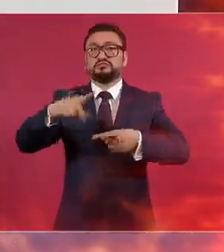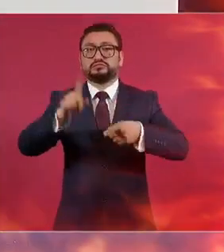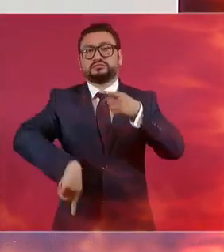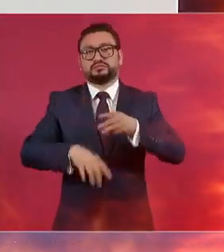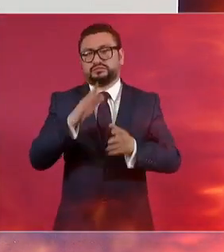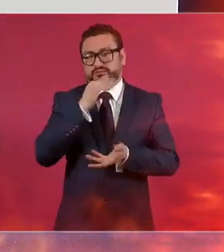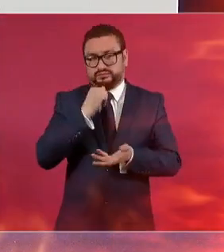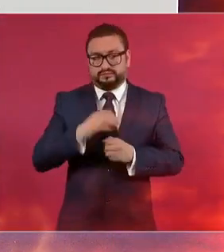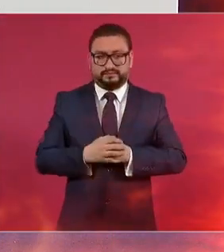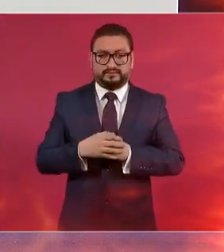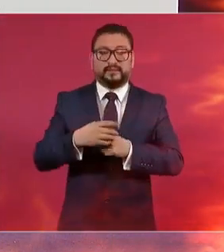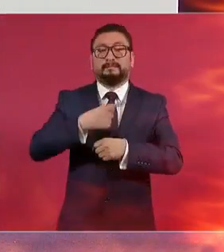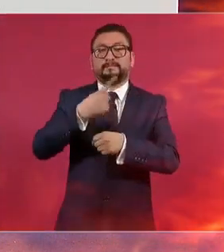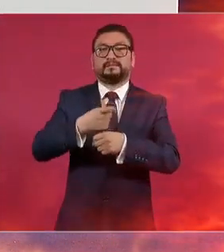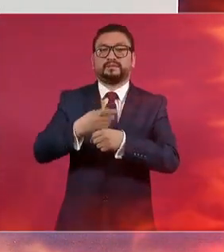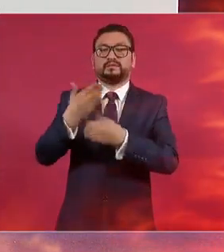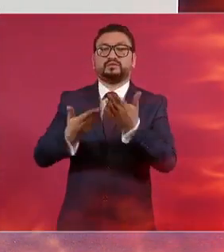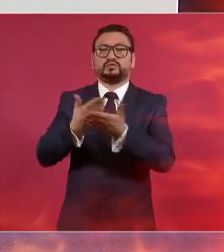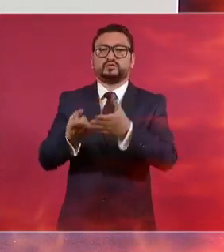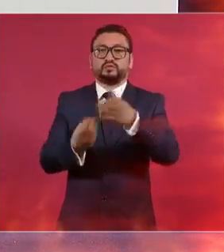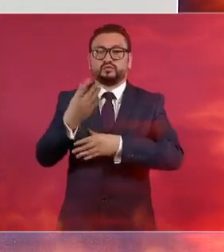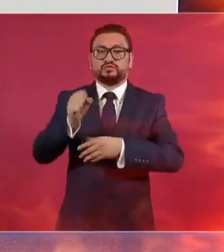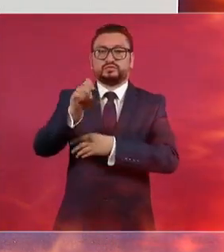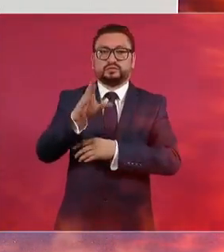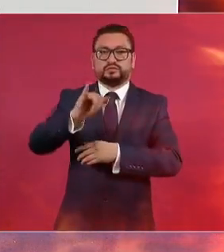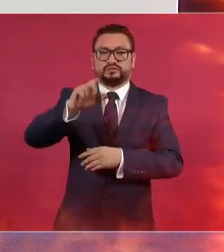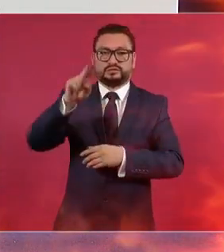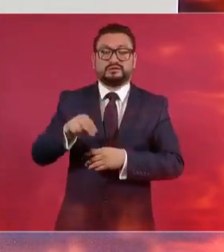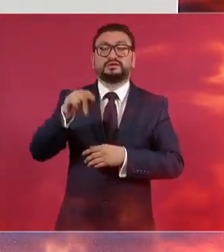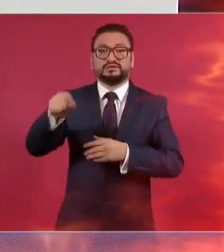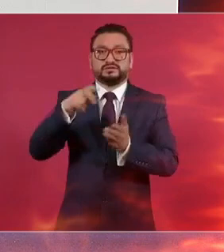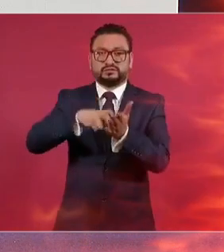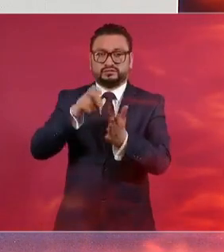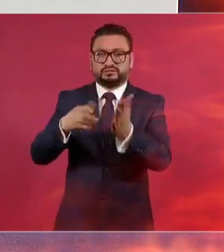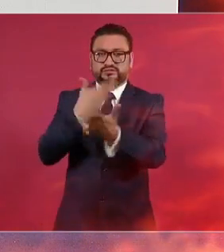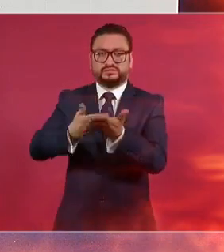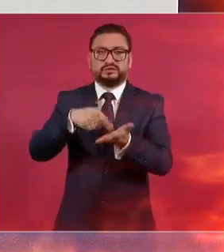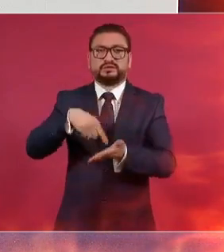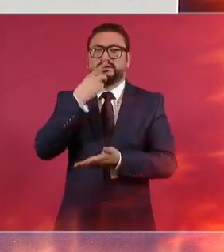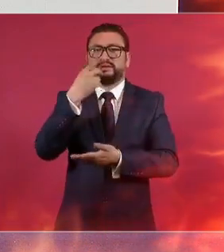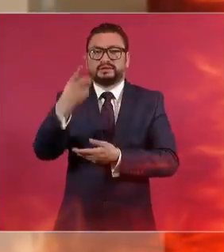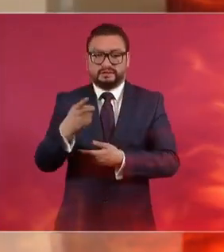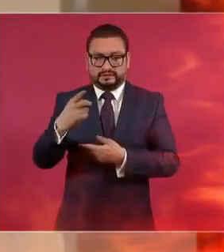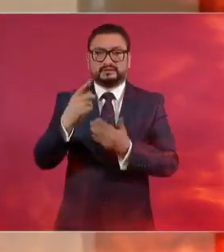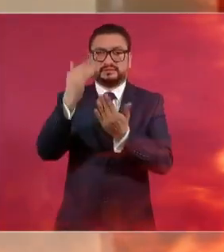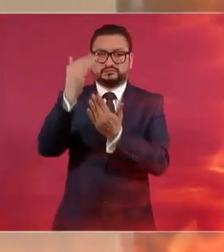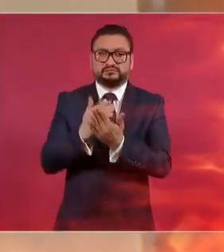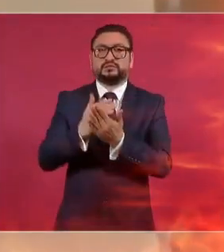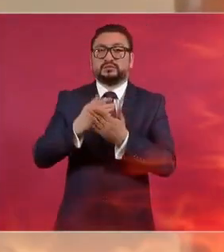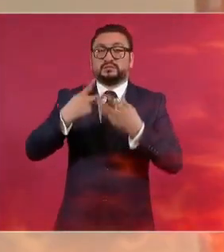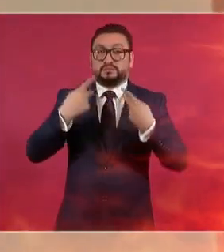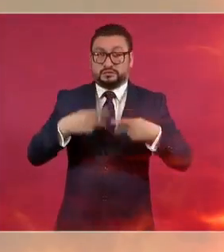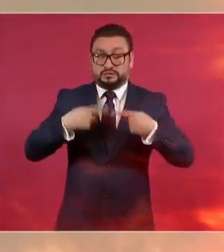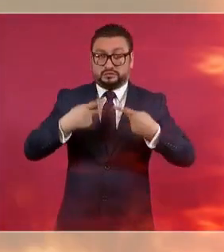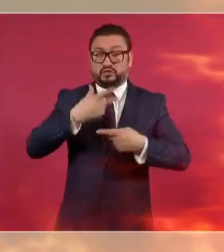Pues no es necesario. Ellos impulsan a una Lenia Batres, por ejemplo, y ya con eso se sabe que quien